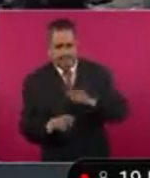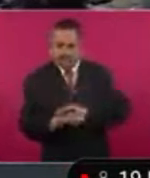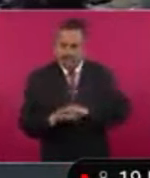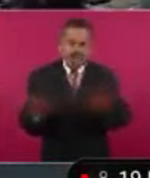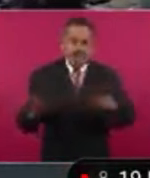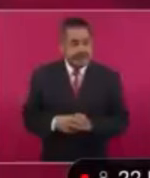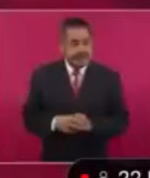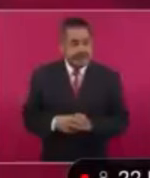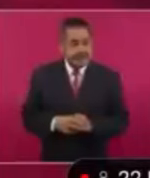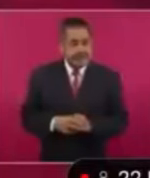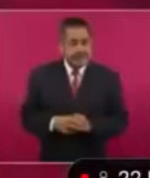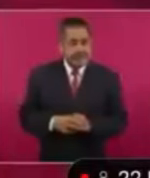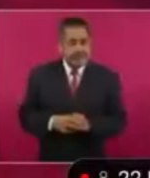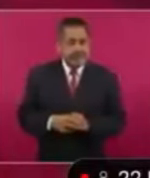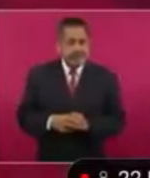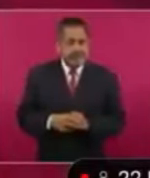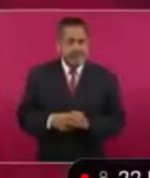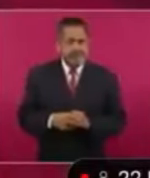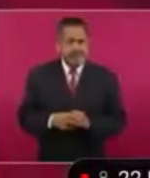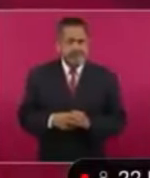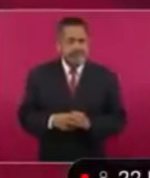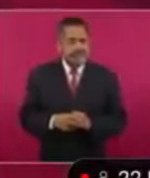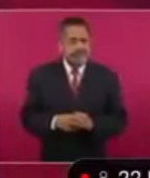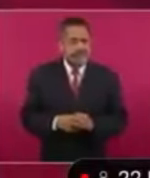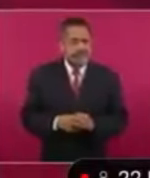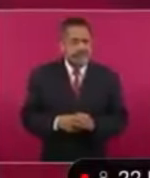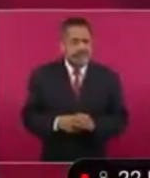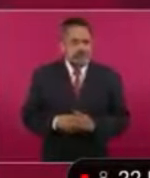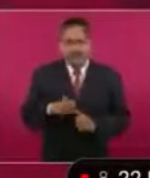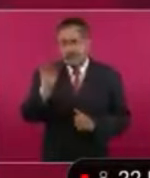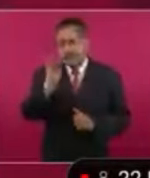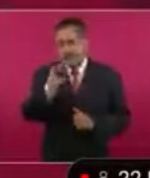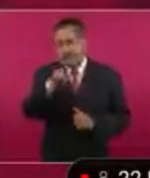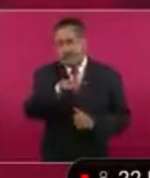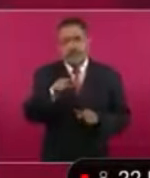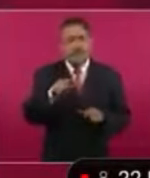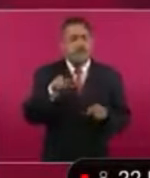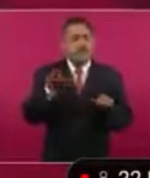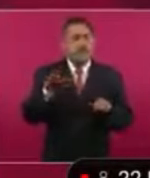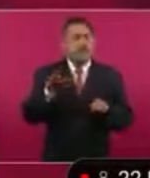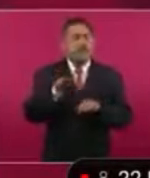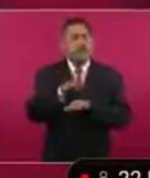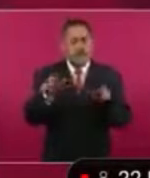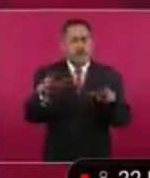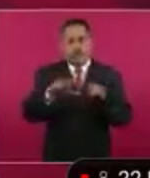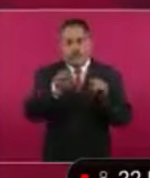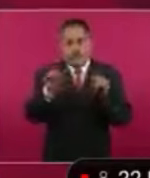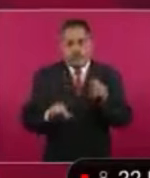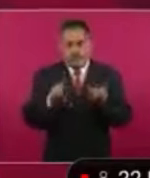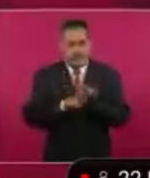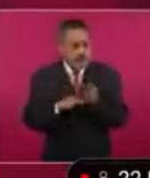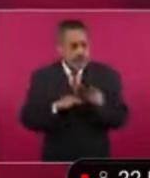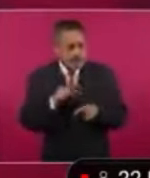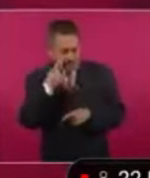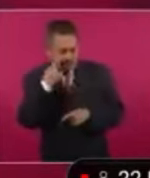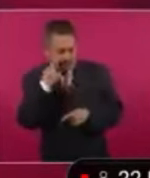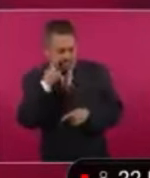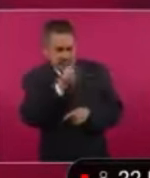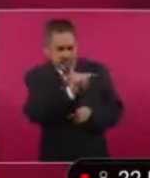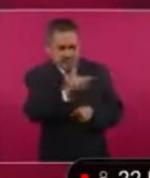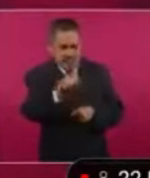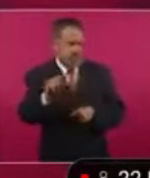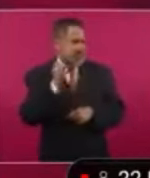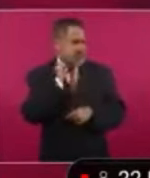Y no es amenaza. Si en el caso de La Guardia veo que hay senadores que votan, ¿no?,